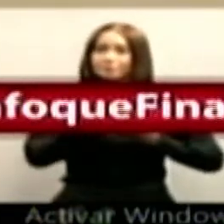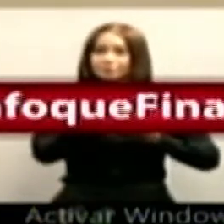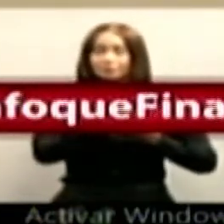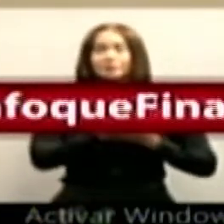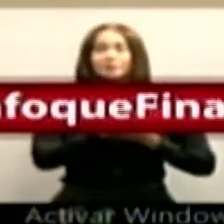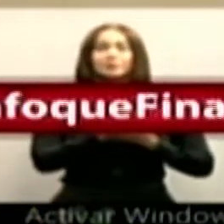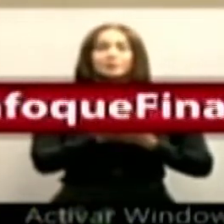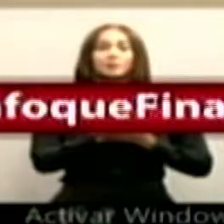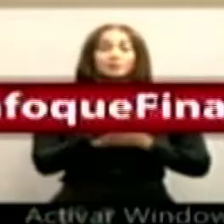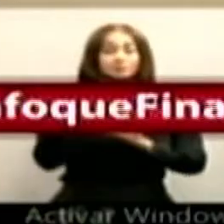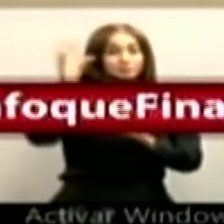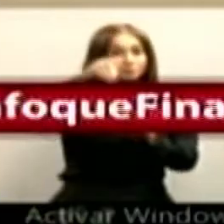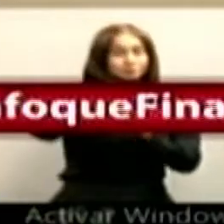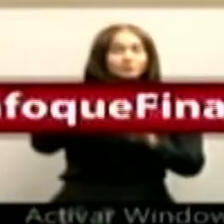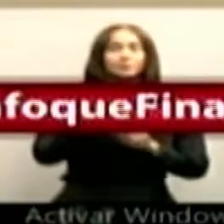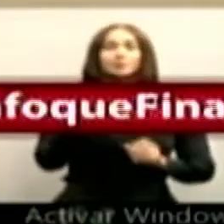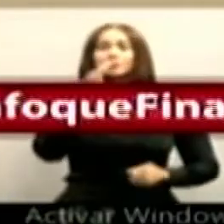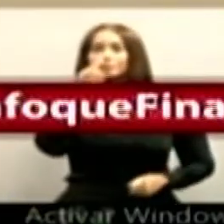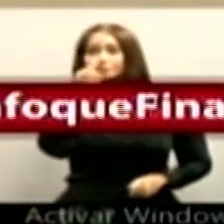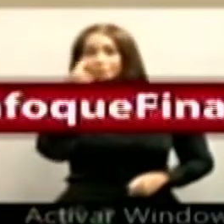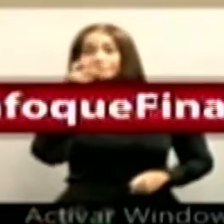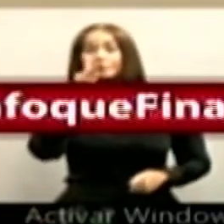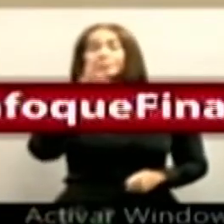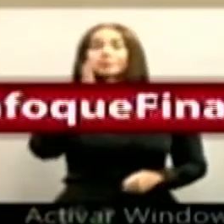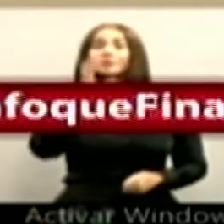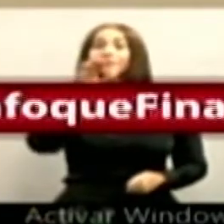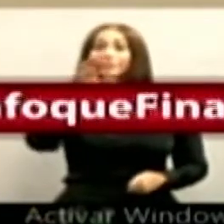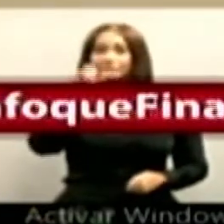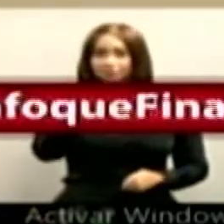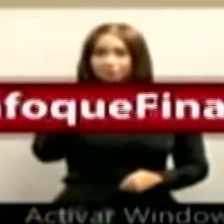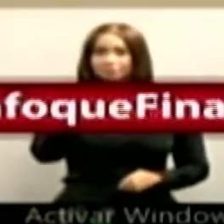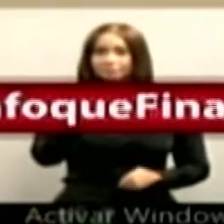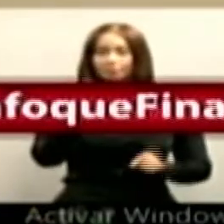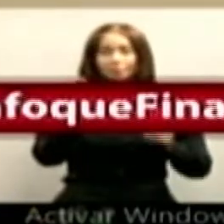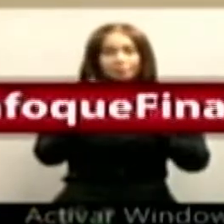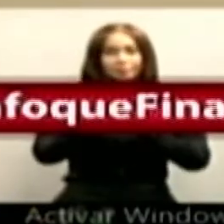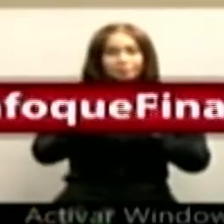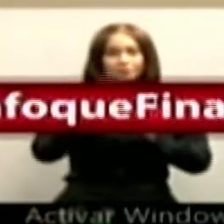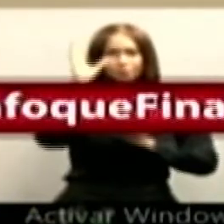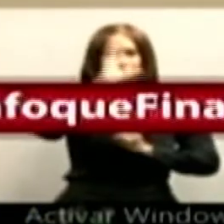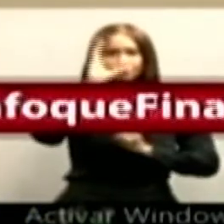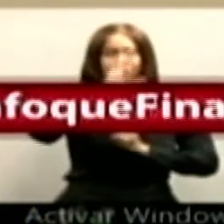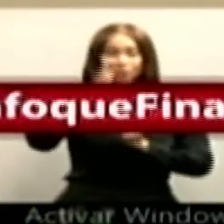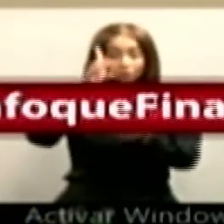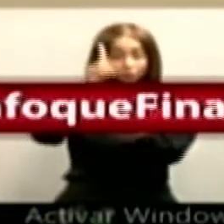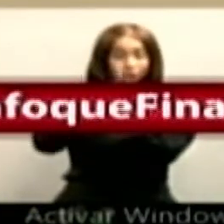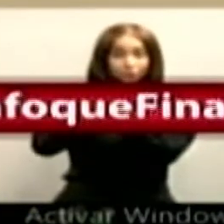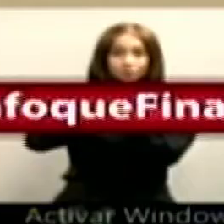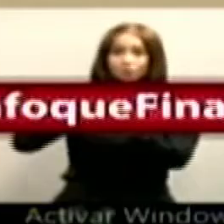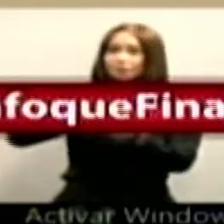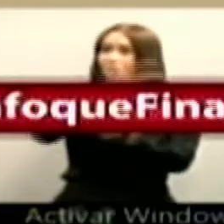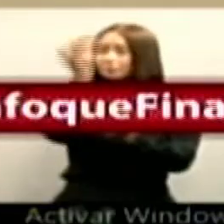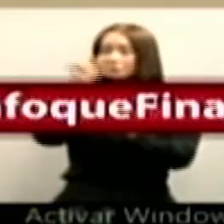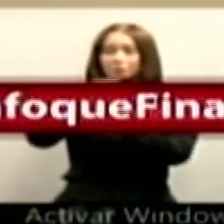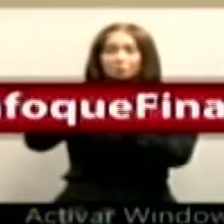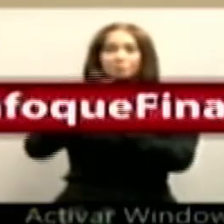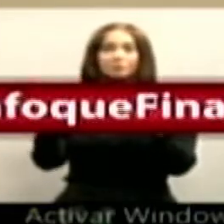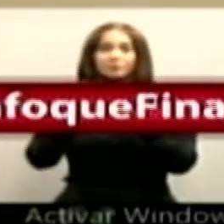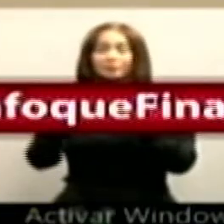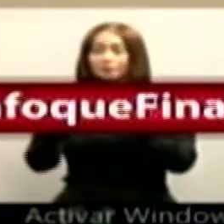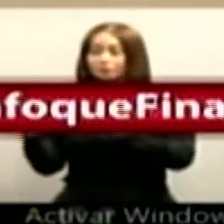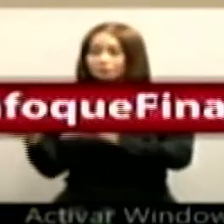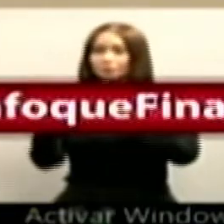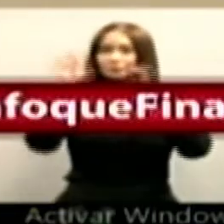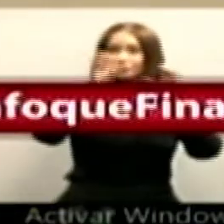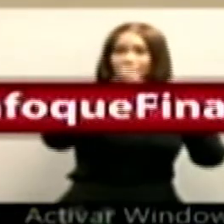pruebas PCR, la contratación de 1,000 médicos que estaban desempleados, la habilitación de más laboratorios públicos